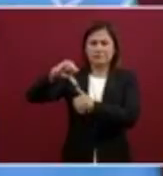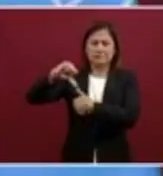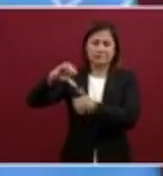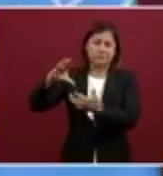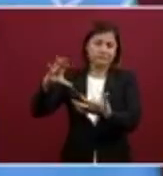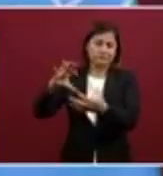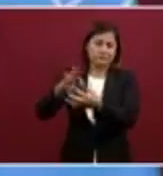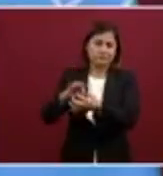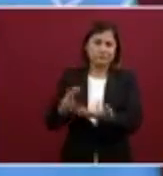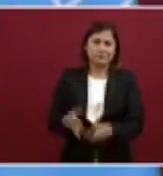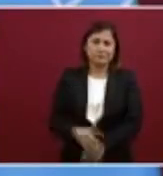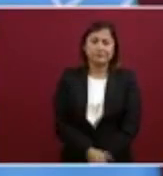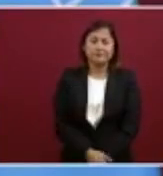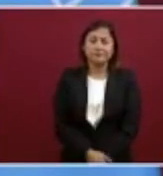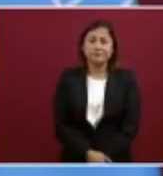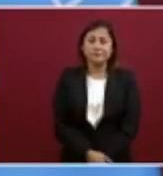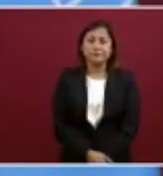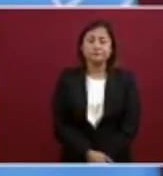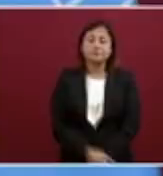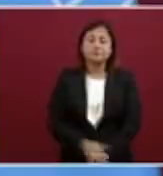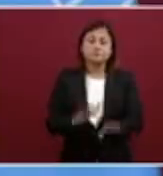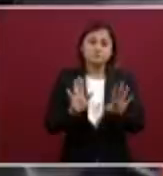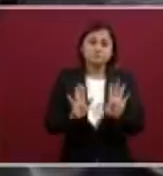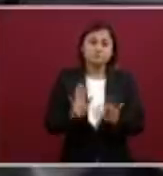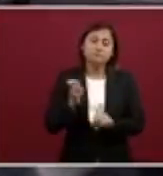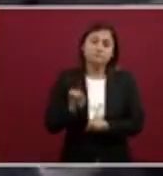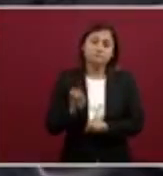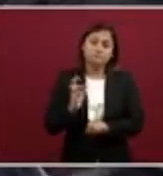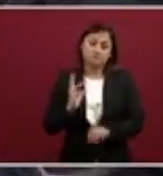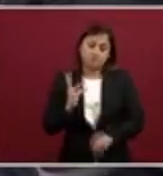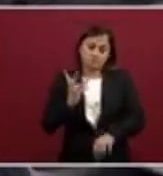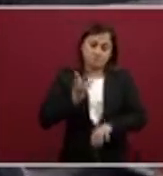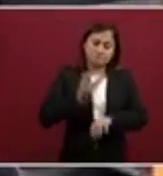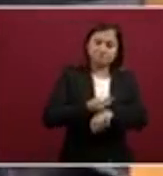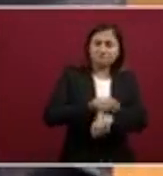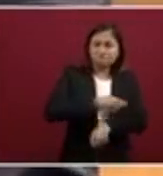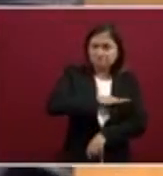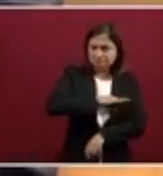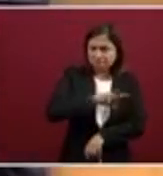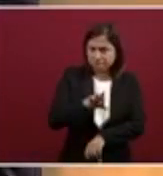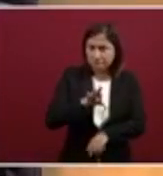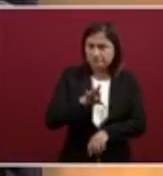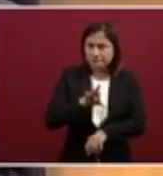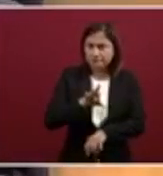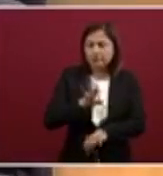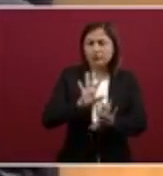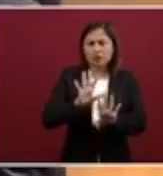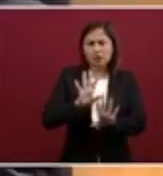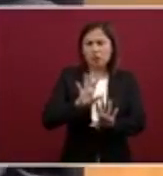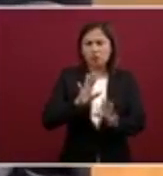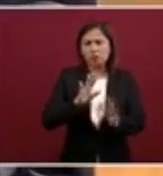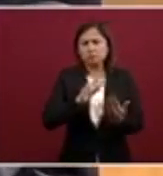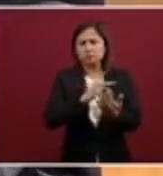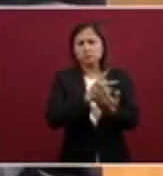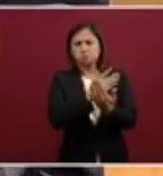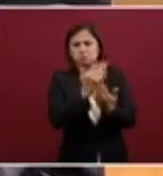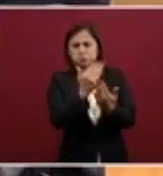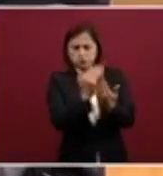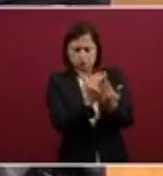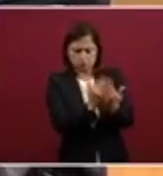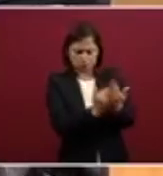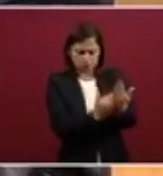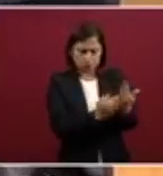un complemento y estamos totalmente de acuerdo en el enfoque de bienestar.